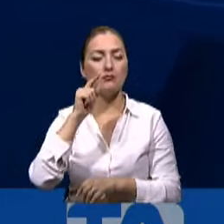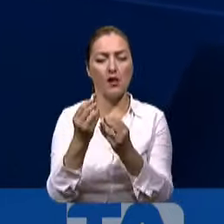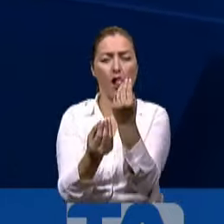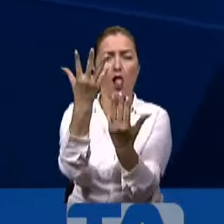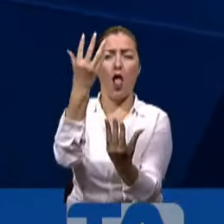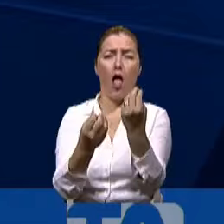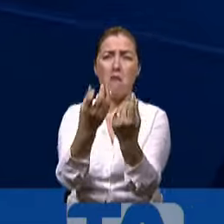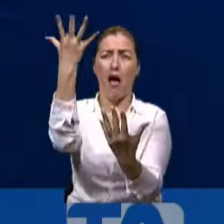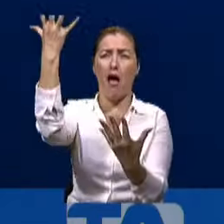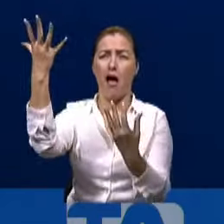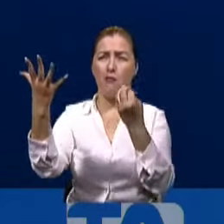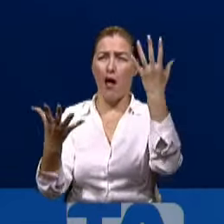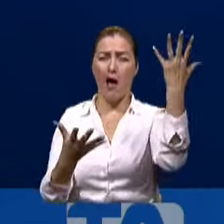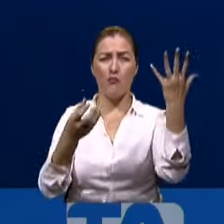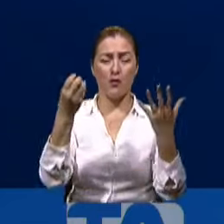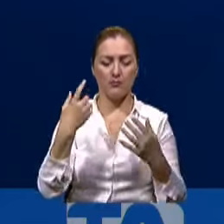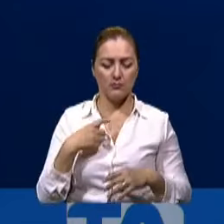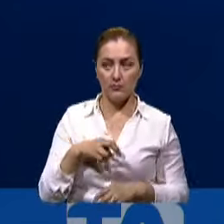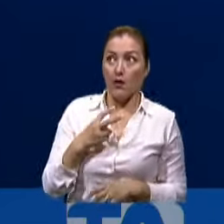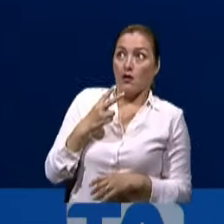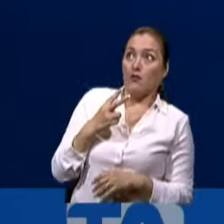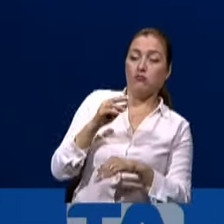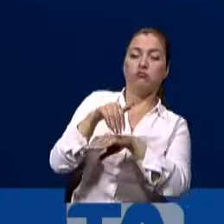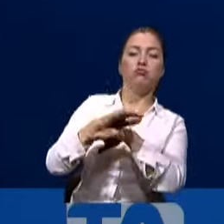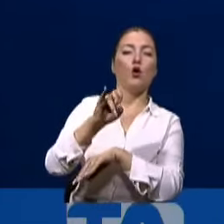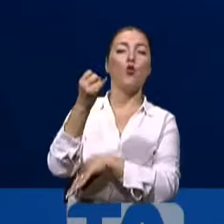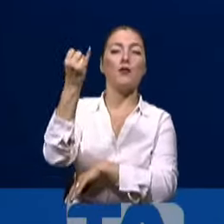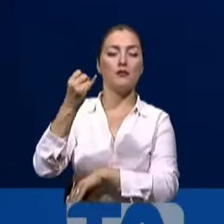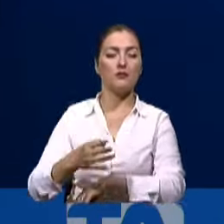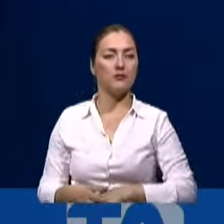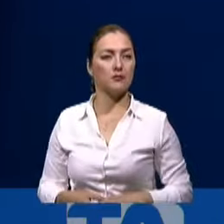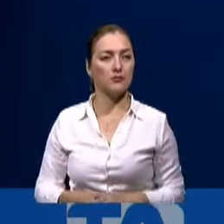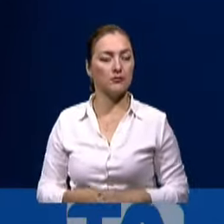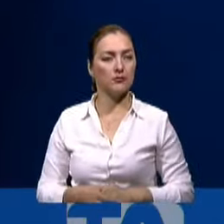de grandes proporciones los sorprendía la tarde de este jueves.